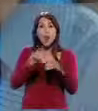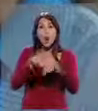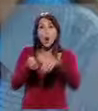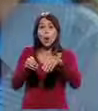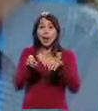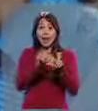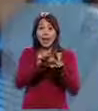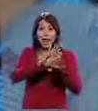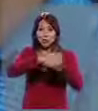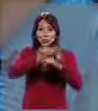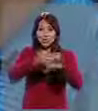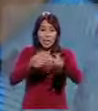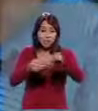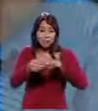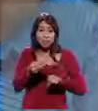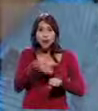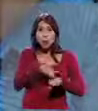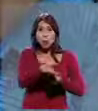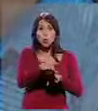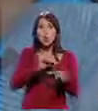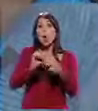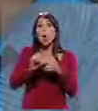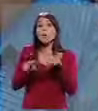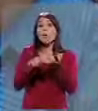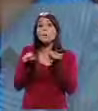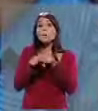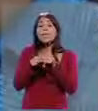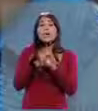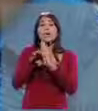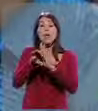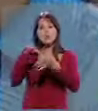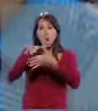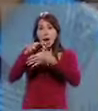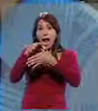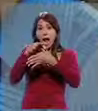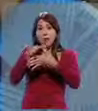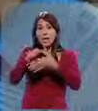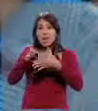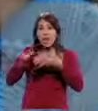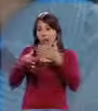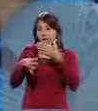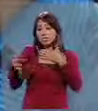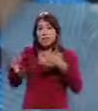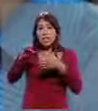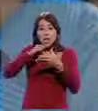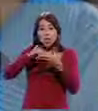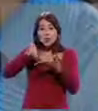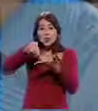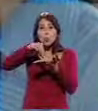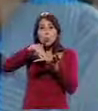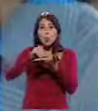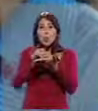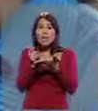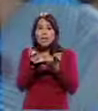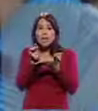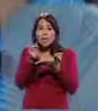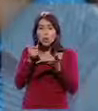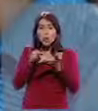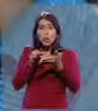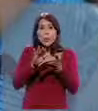ser al horno inclusive puede ser a la plancha o sea usted le puede poner una cucharadita de aceite a la carne que se está comiendo